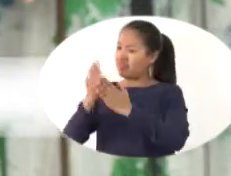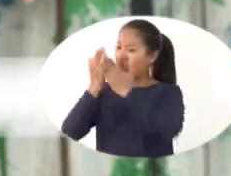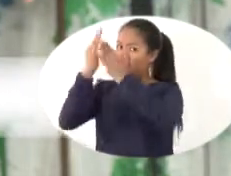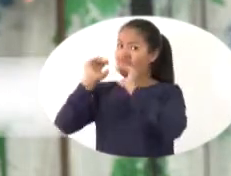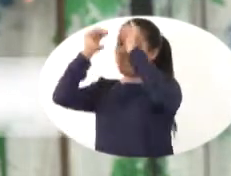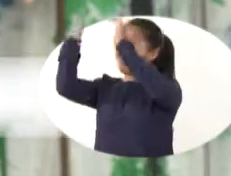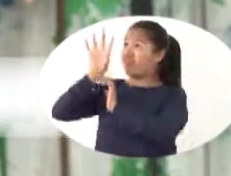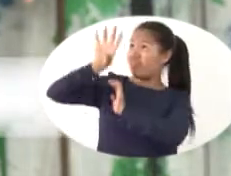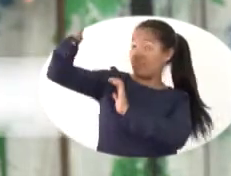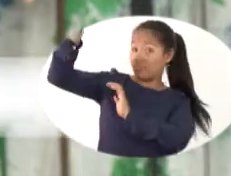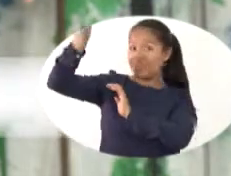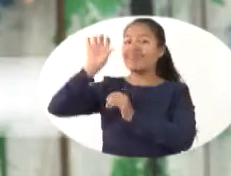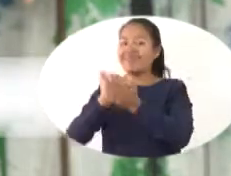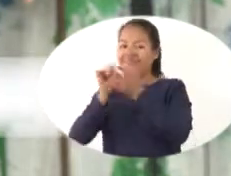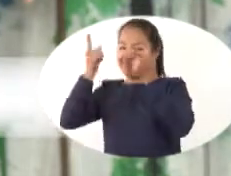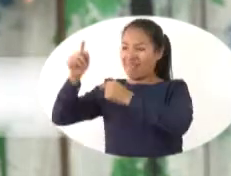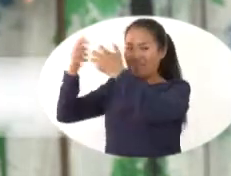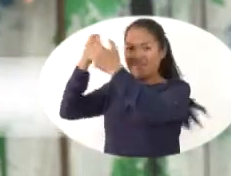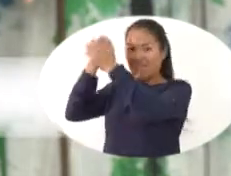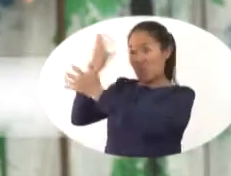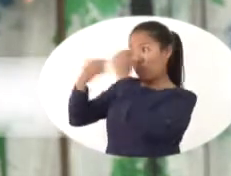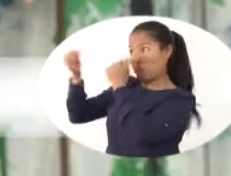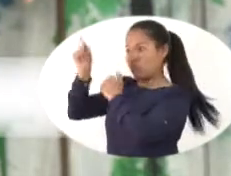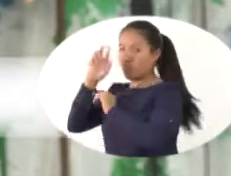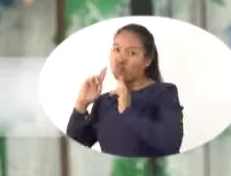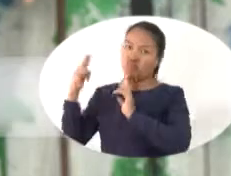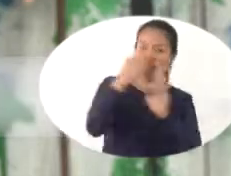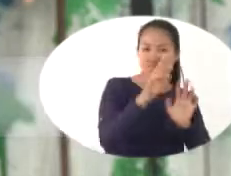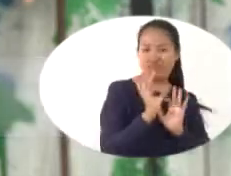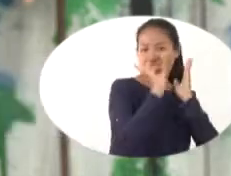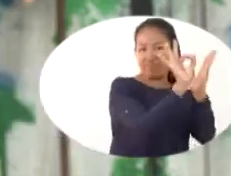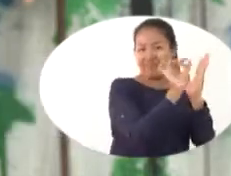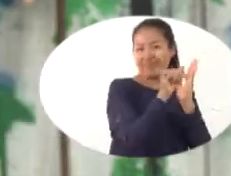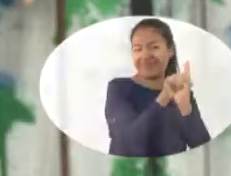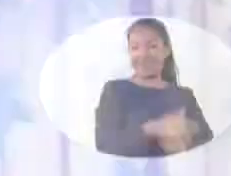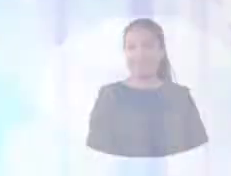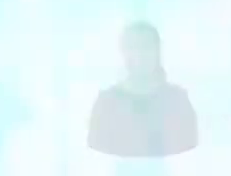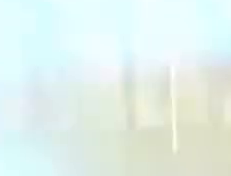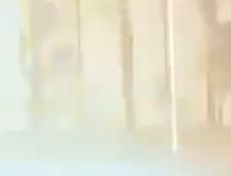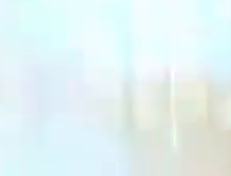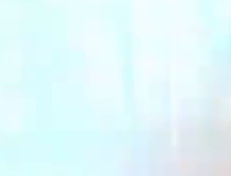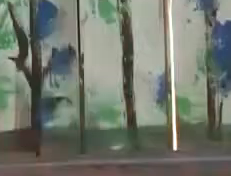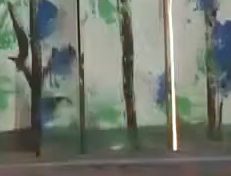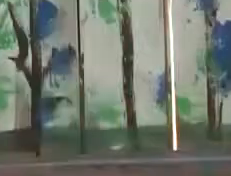instituciones de educación superior del exterior y sistemas externos de aseguramiento de calidad.